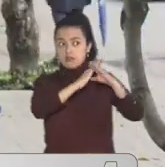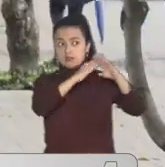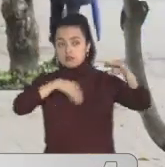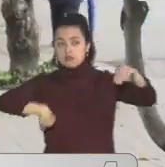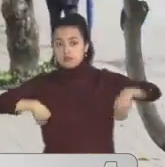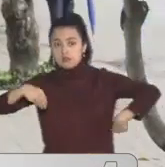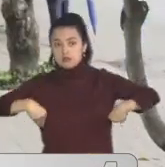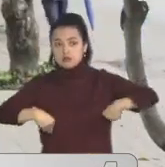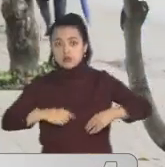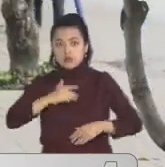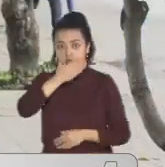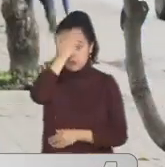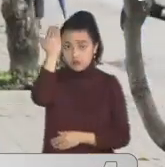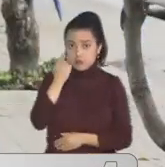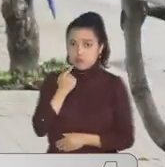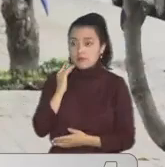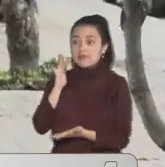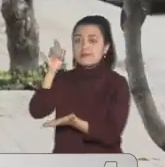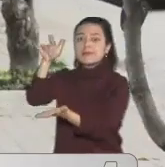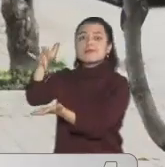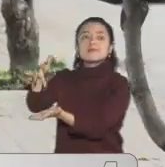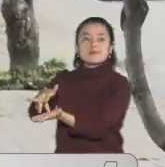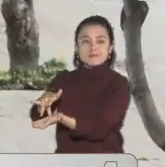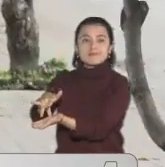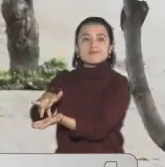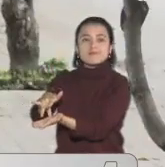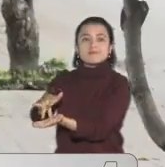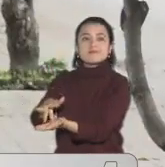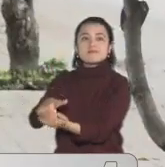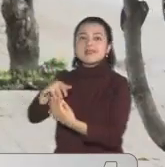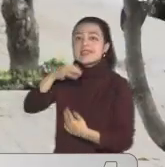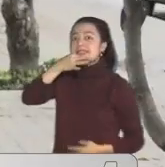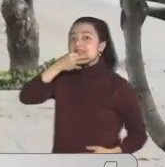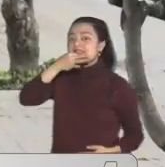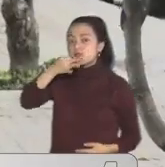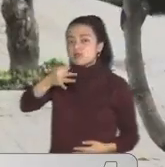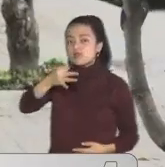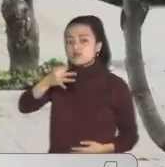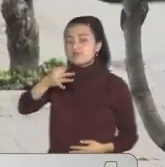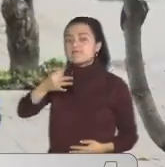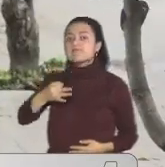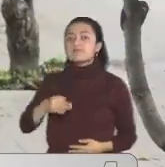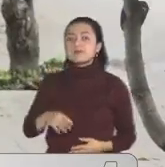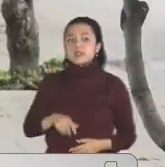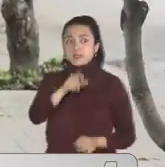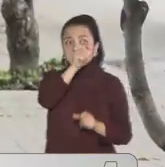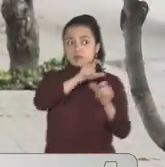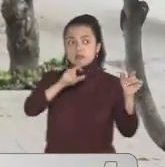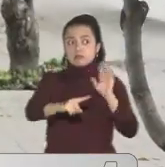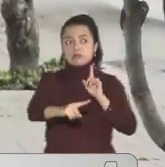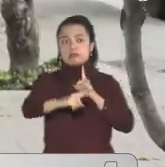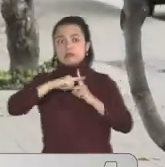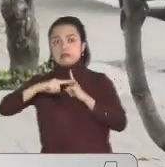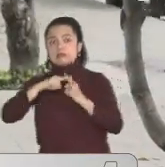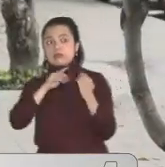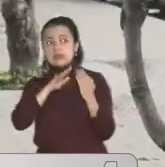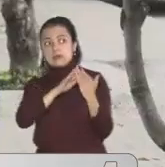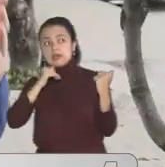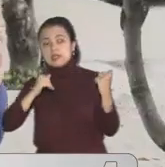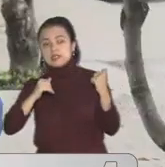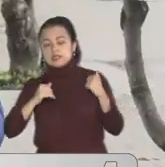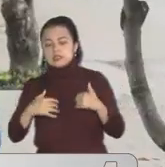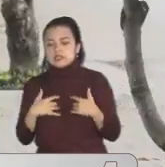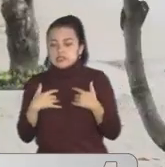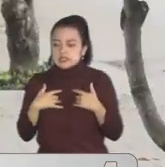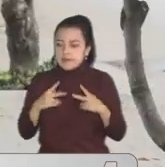y va a participar en algunas entrevistas con medios de comunicación, ha denunciado que teme por su vida y que no va a tener más apariciones públicas en